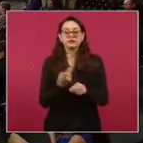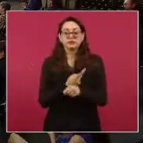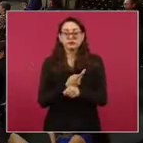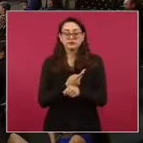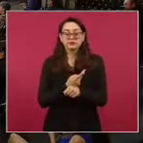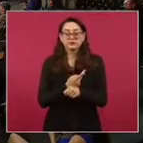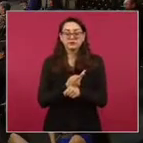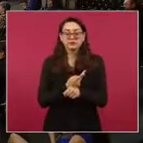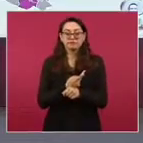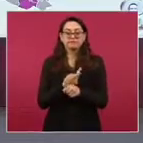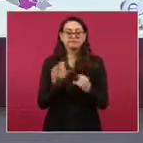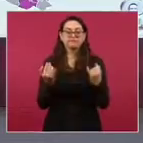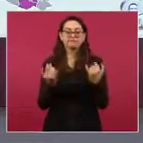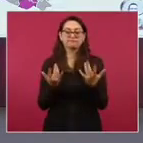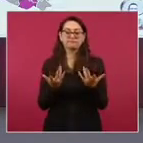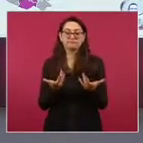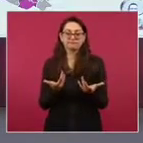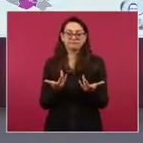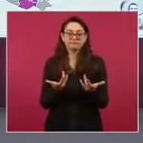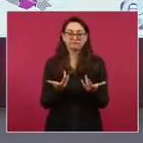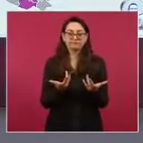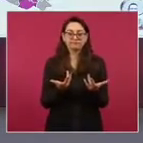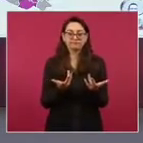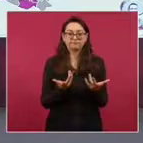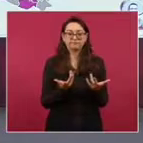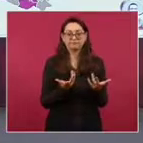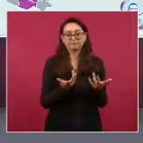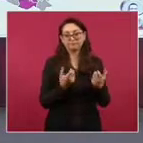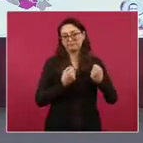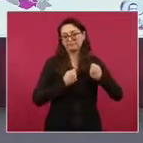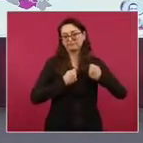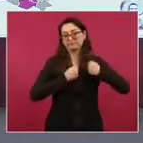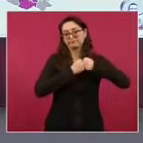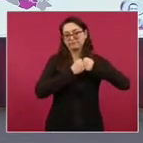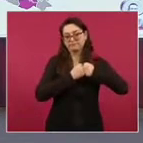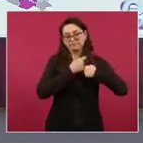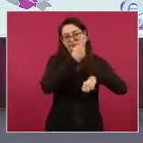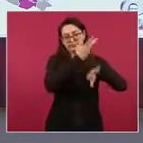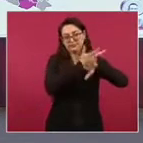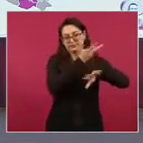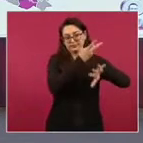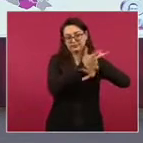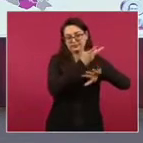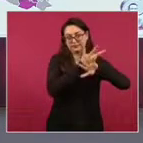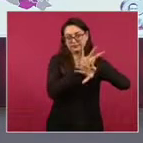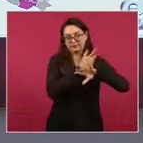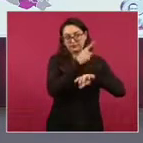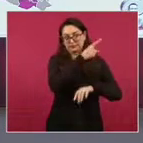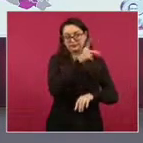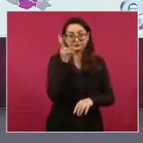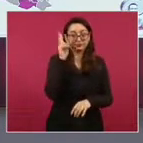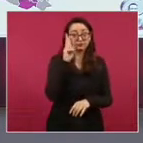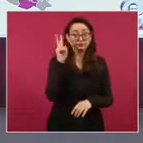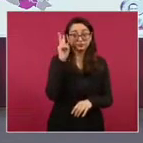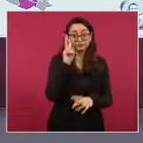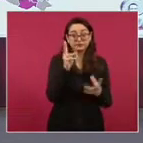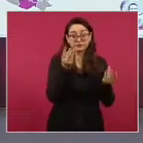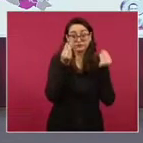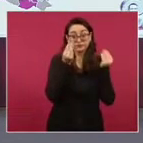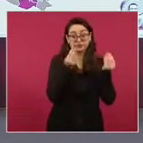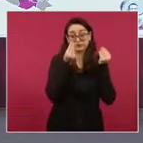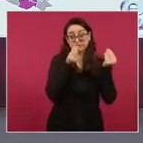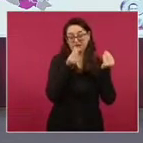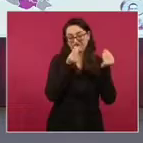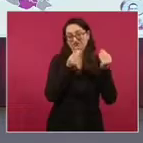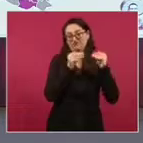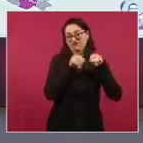estimulados por adicción en otros territorios, en este caso en Estados Unidos, y también la proliferación de la